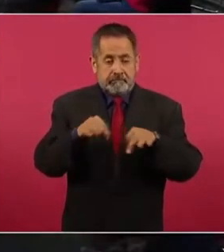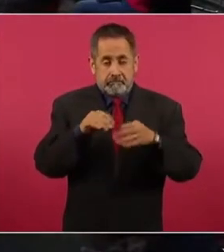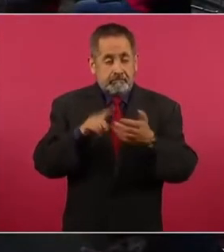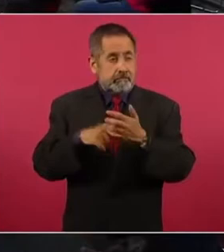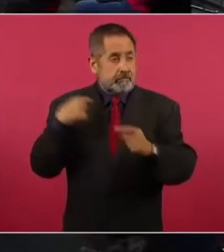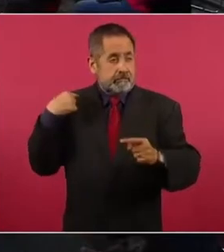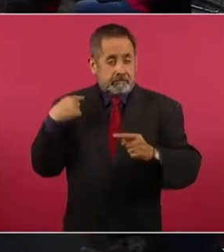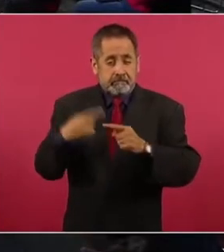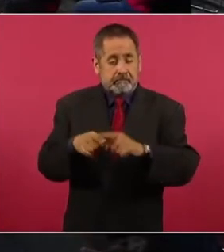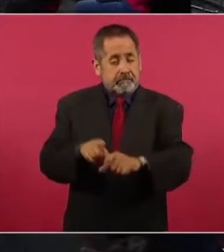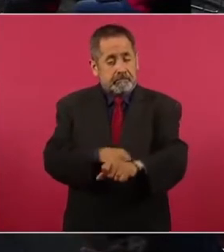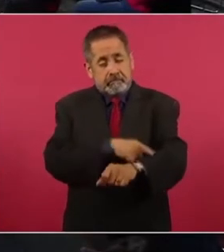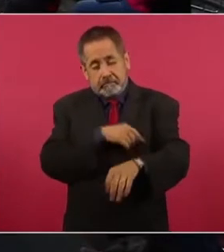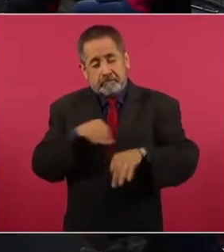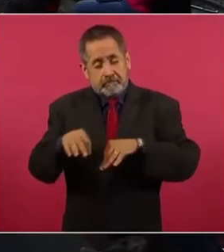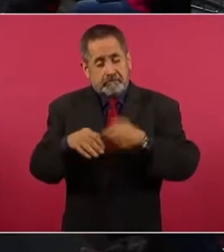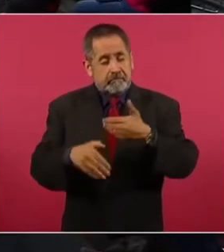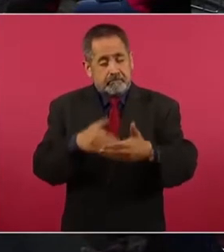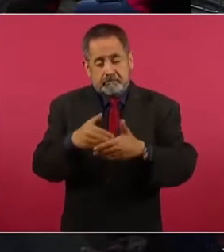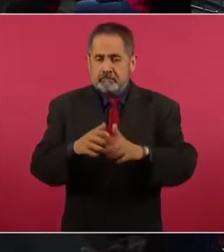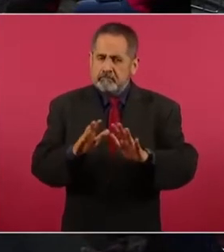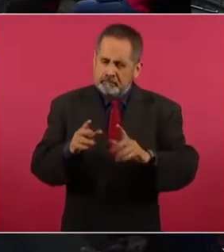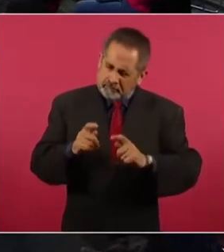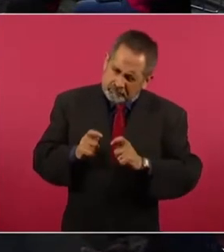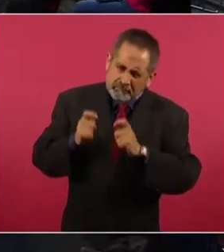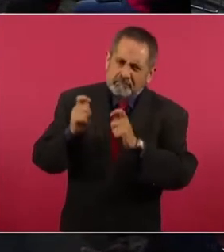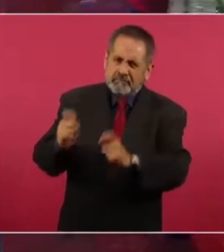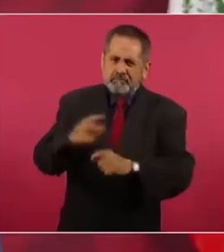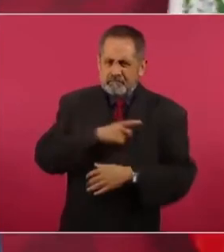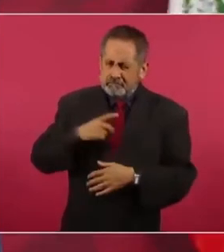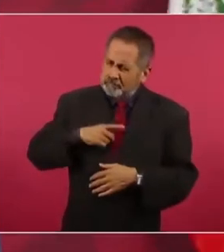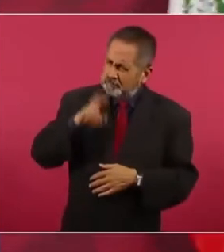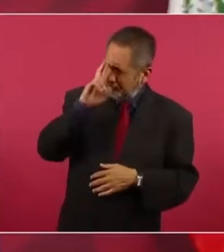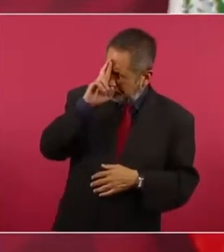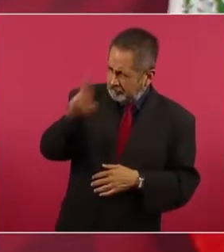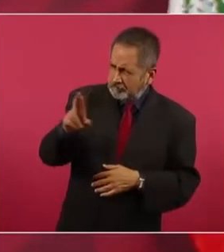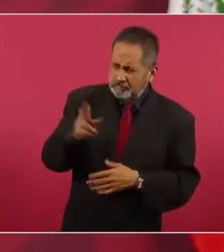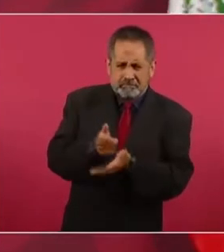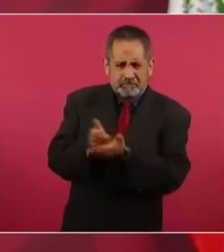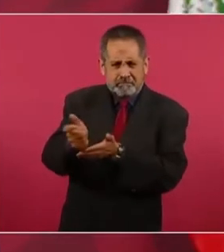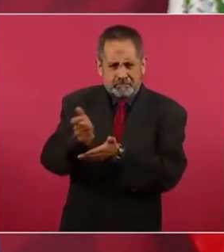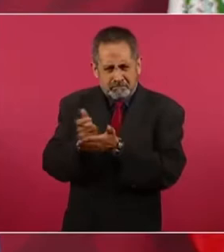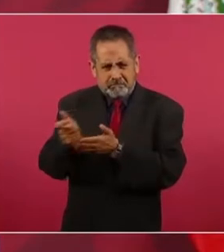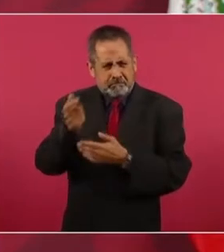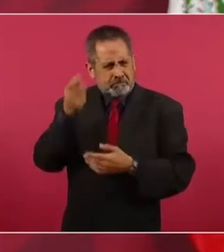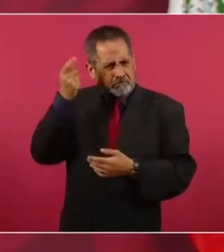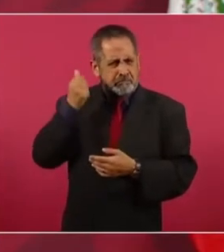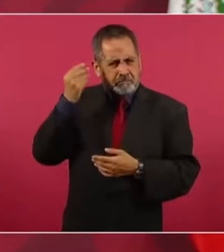vida, pues merece vivir con un poco de holgura